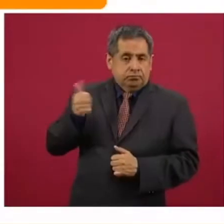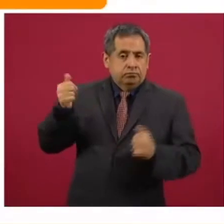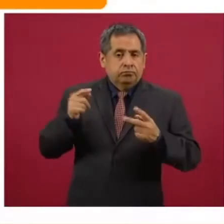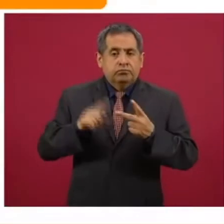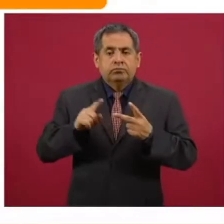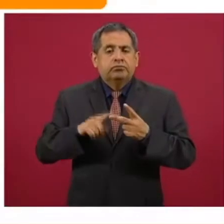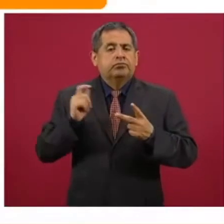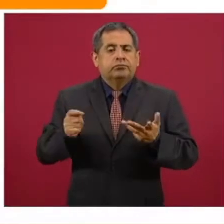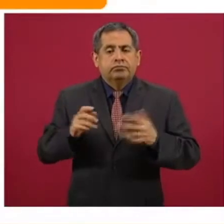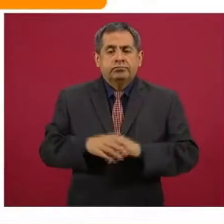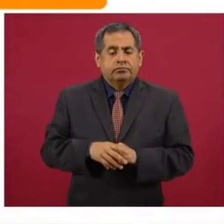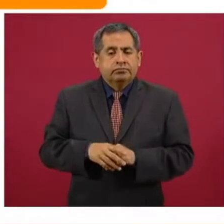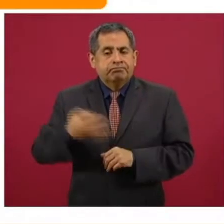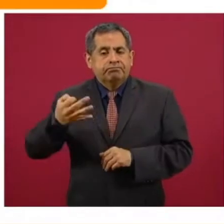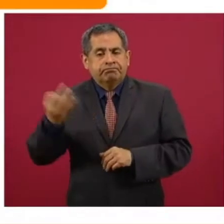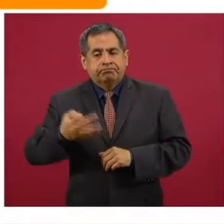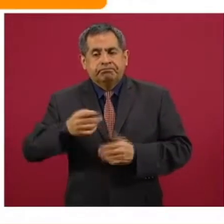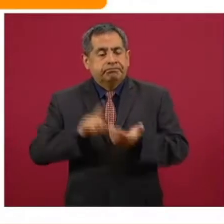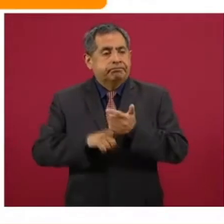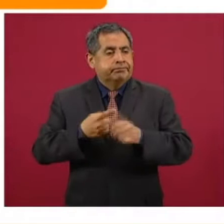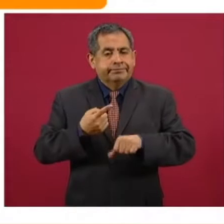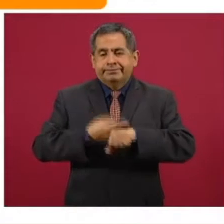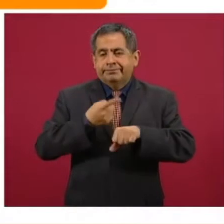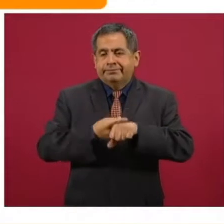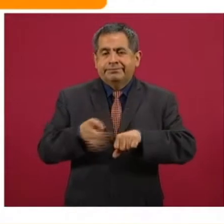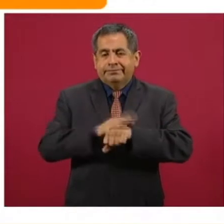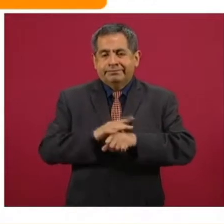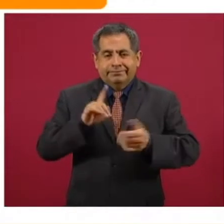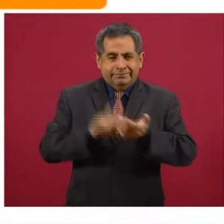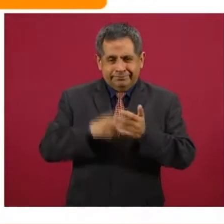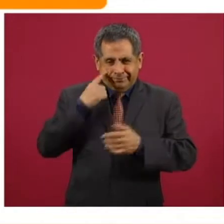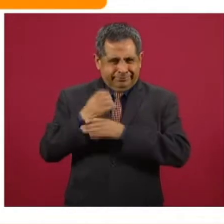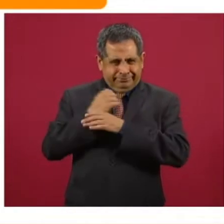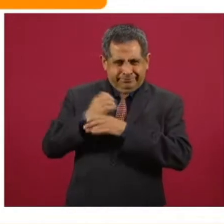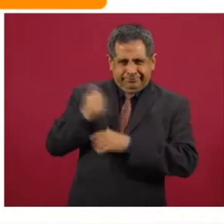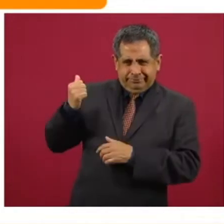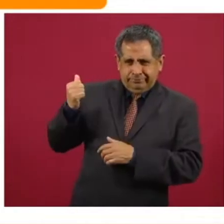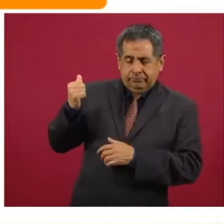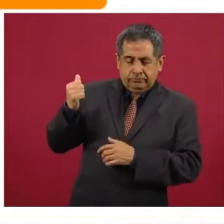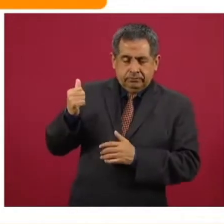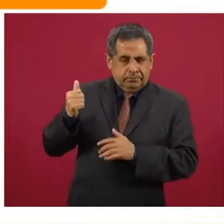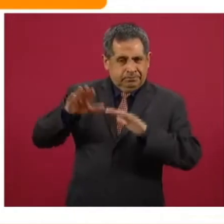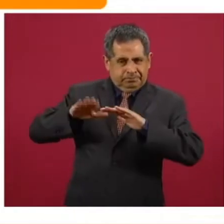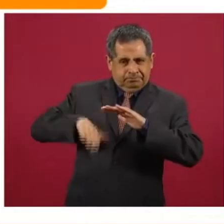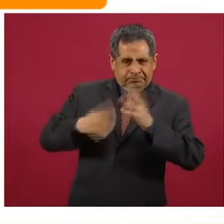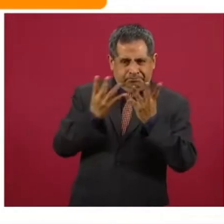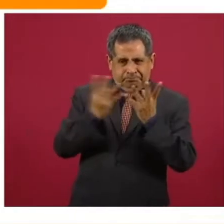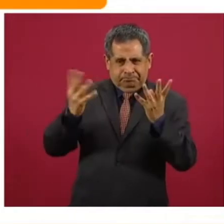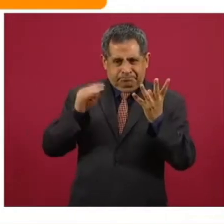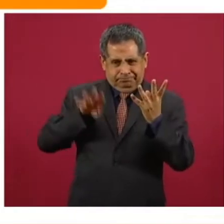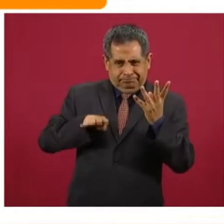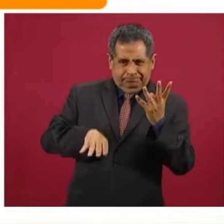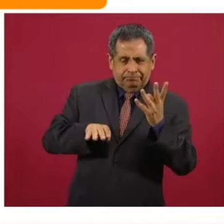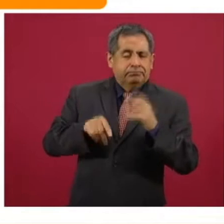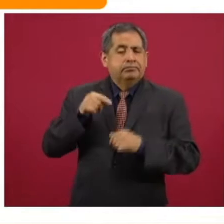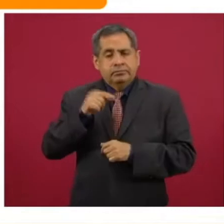la diferencia entre los casos confirmados, que están en la zona de color ocre, la parte baja de la diapositiva,